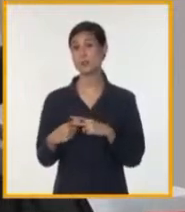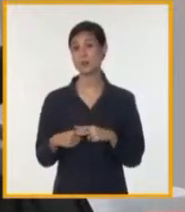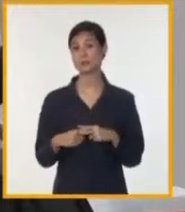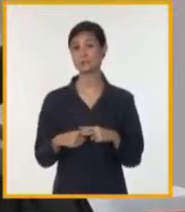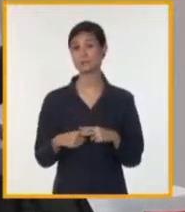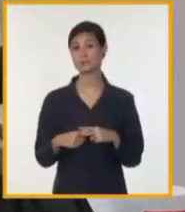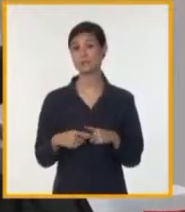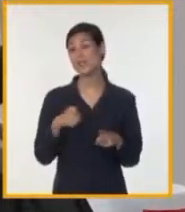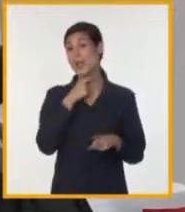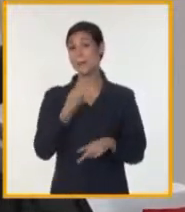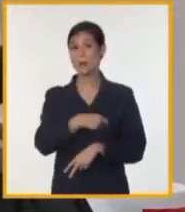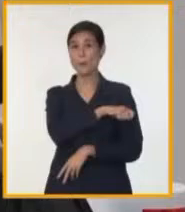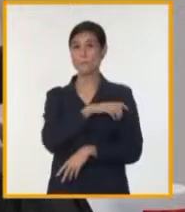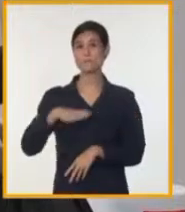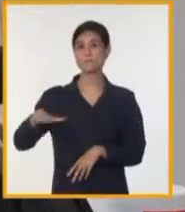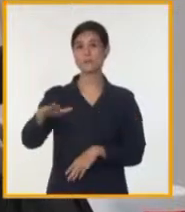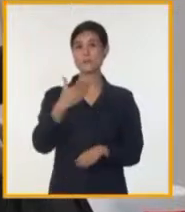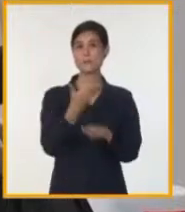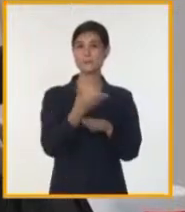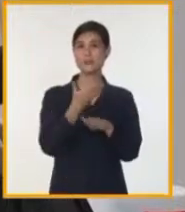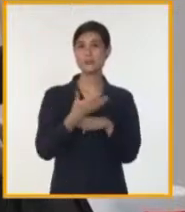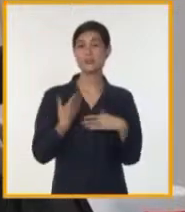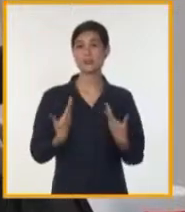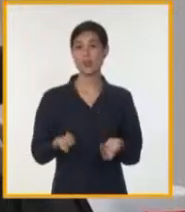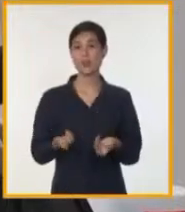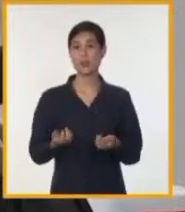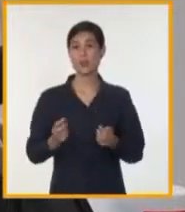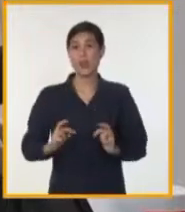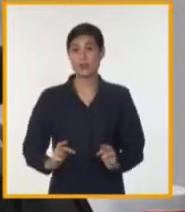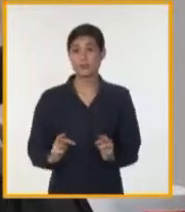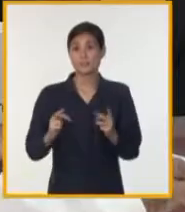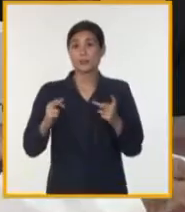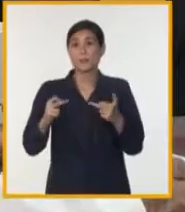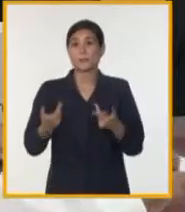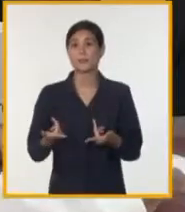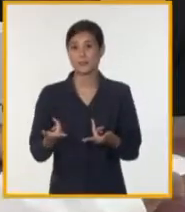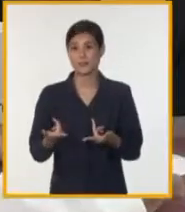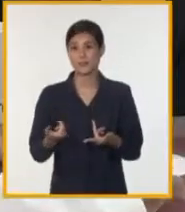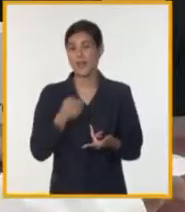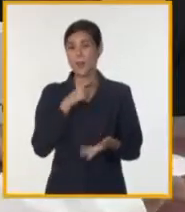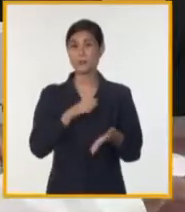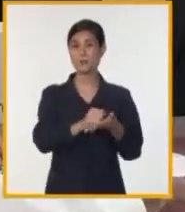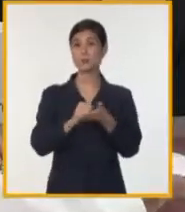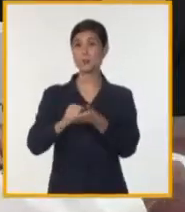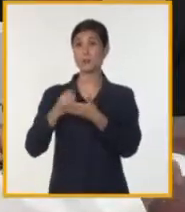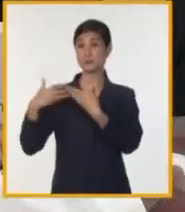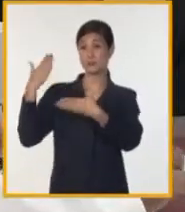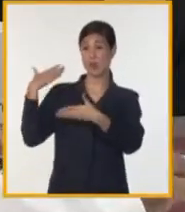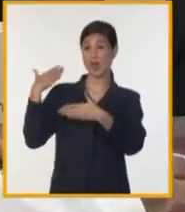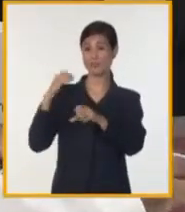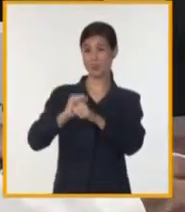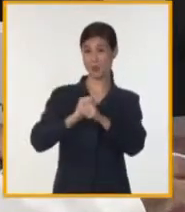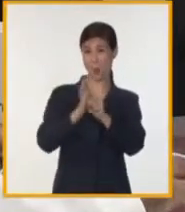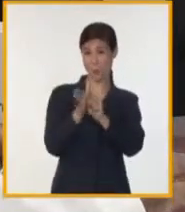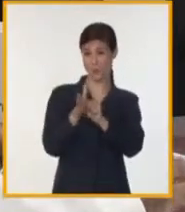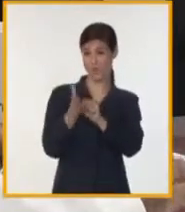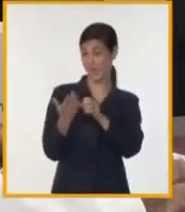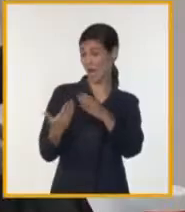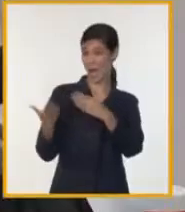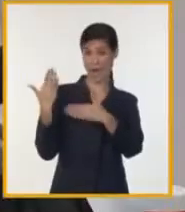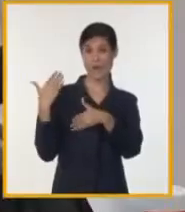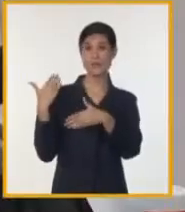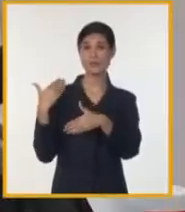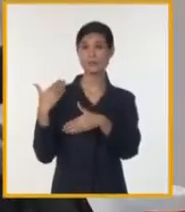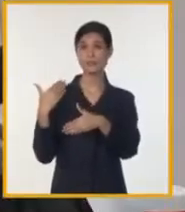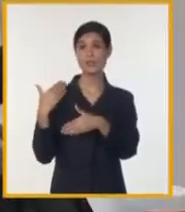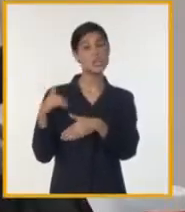se restablezca el servicio que existía en un momento determinado, antes de la pandemia. Se baja en ruta y se baja también en frecuencia, ¿no? Se bajó en nivel de ruta y se bajó